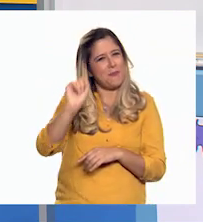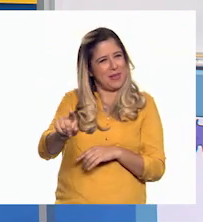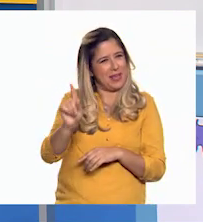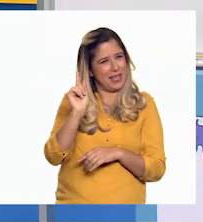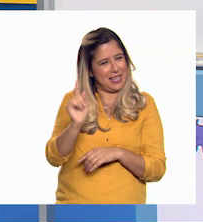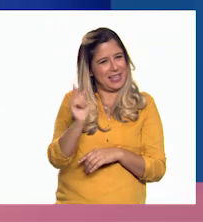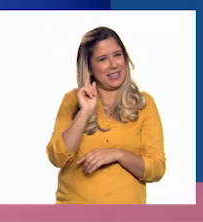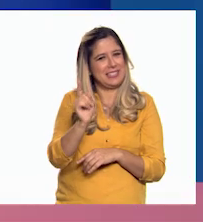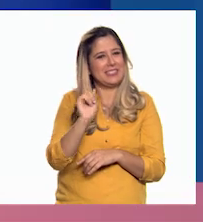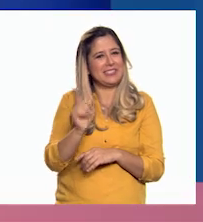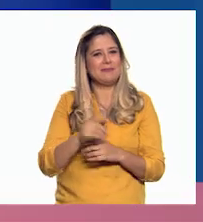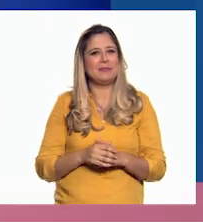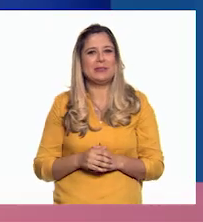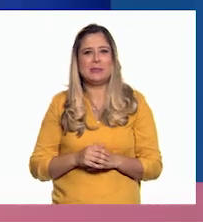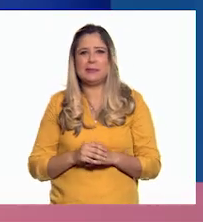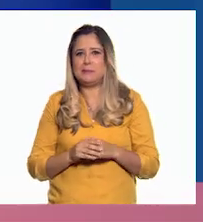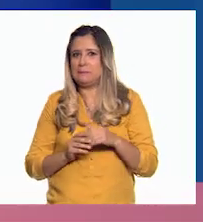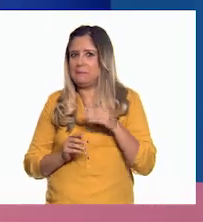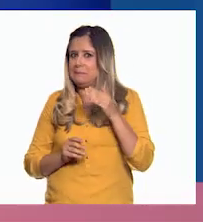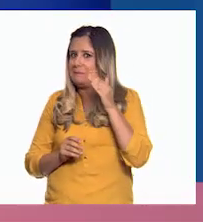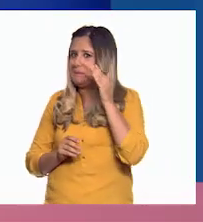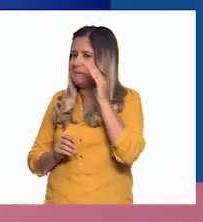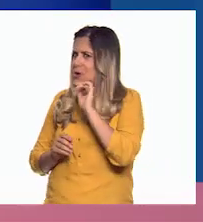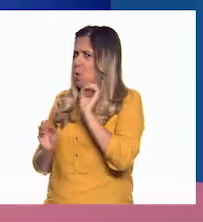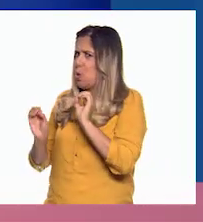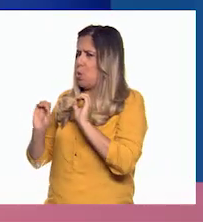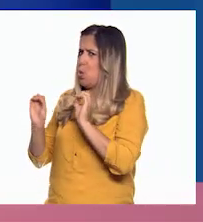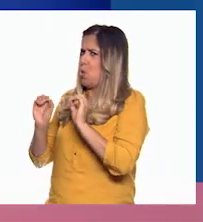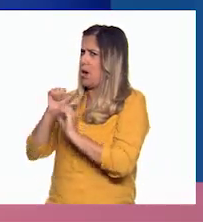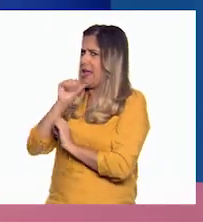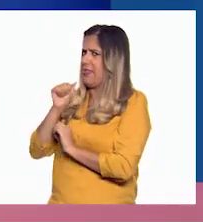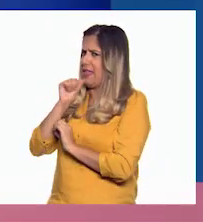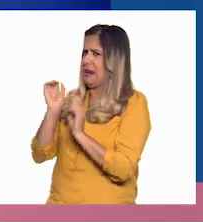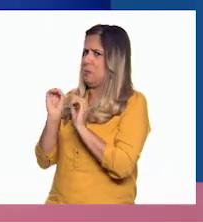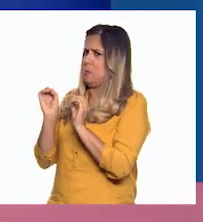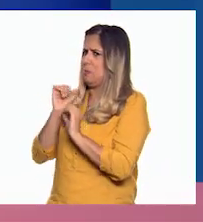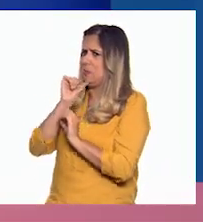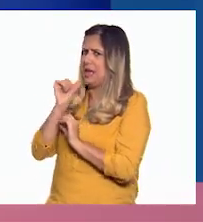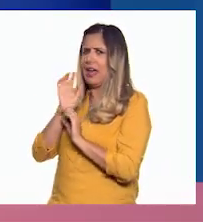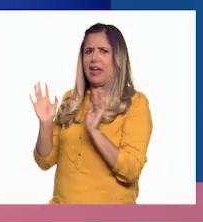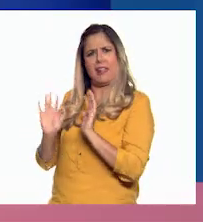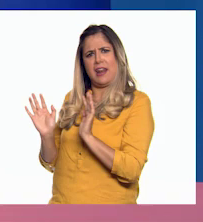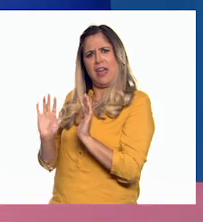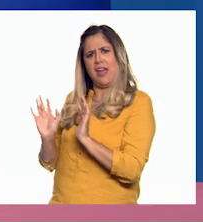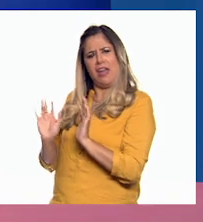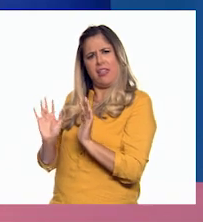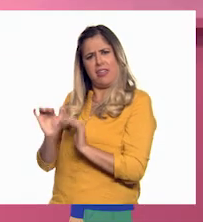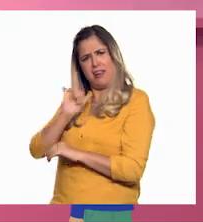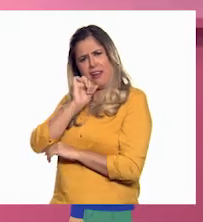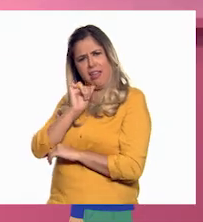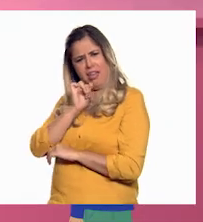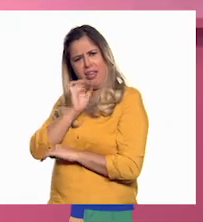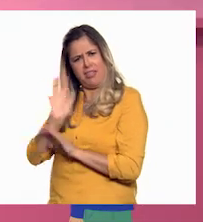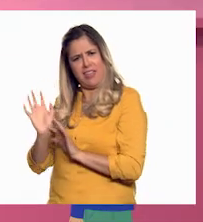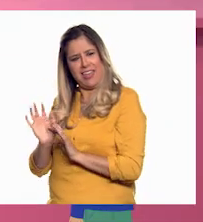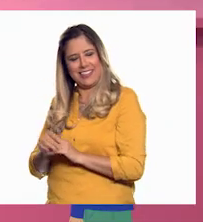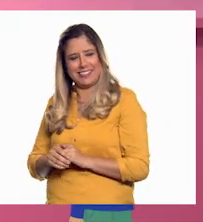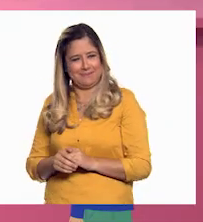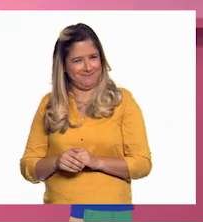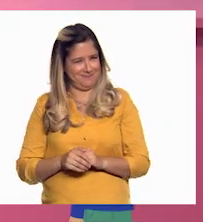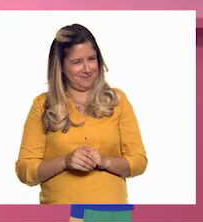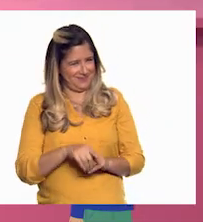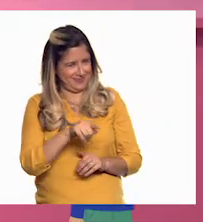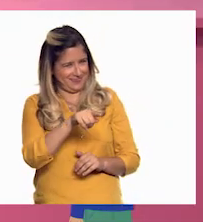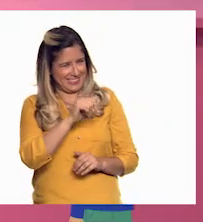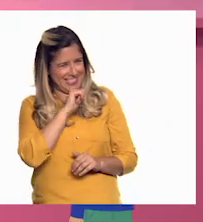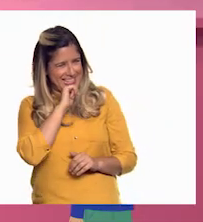estamos hablando. No, de nadie, maestra. De nadie. ¿De nadie, Raulito? O